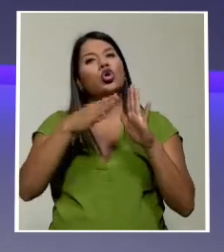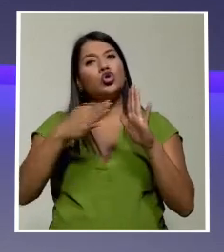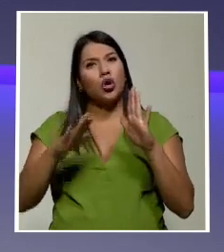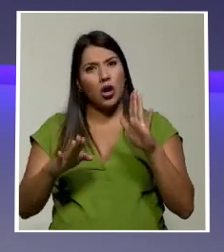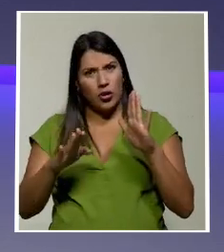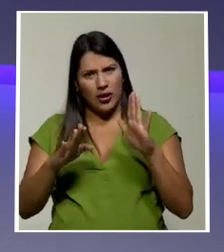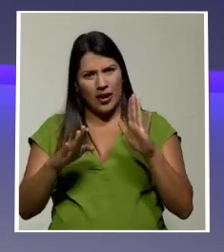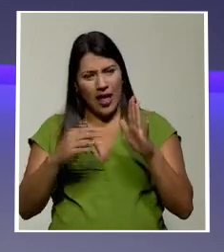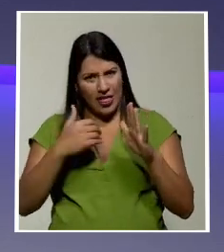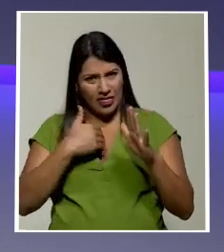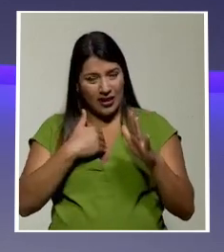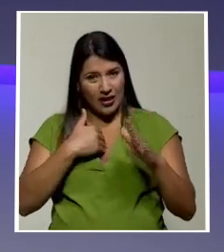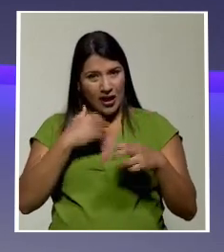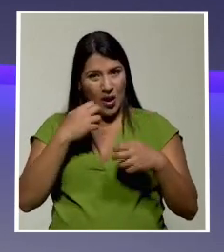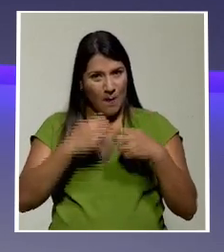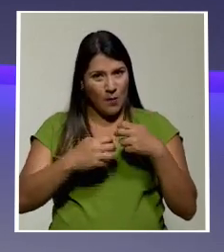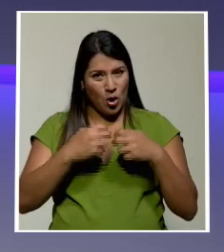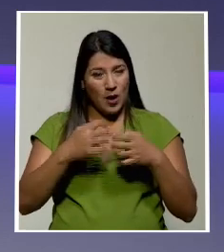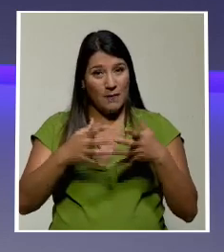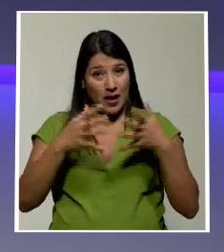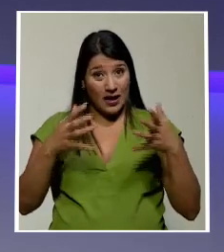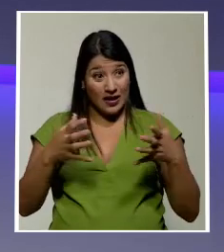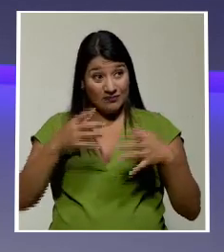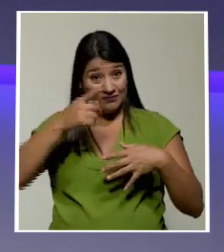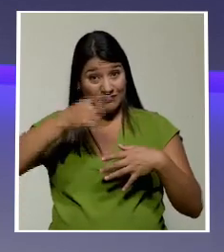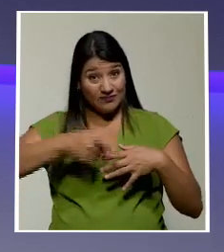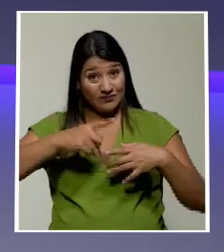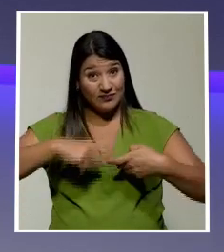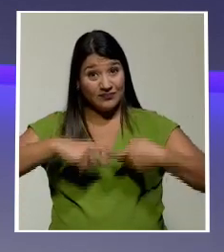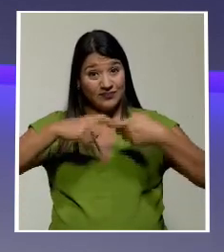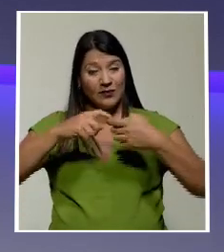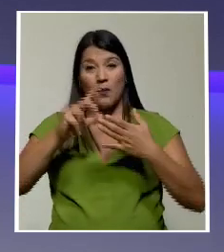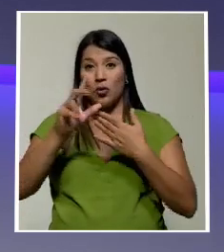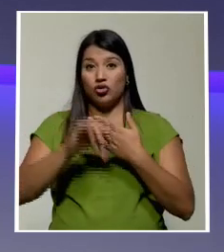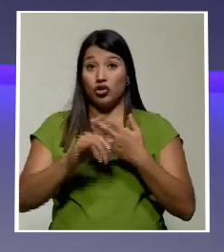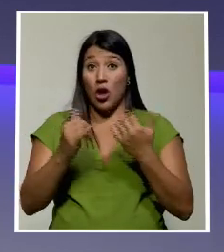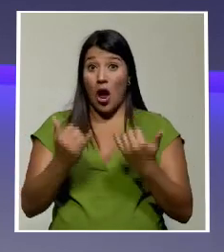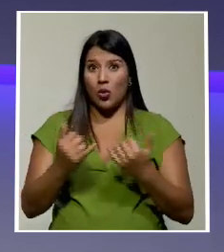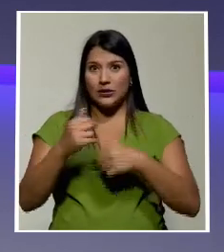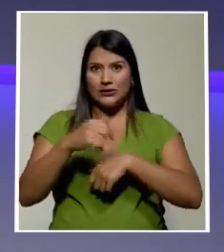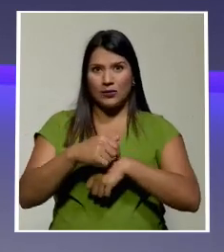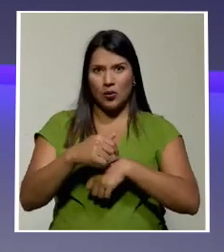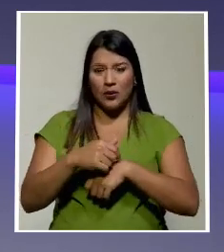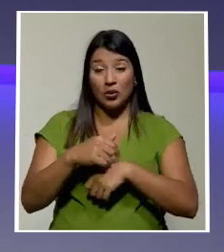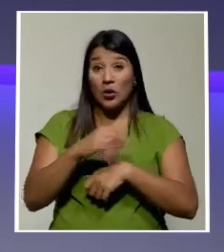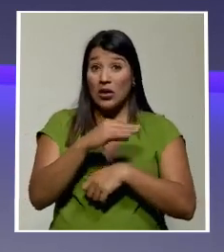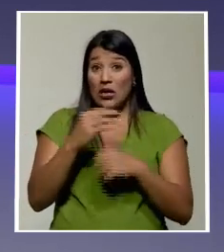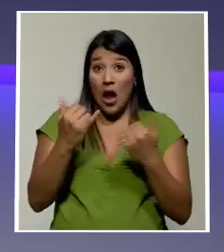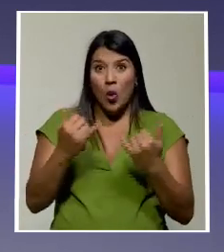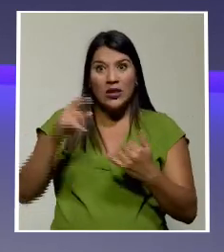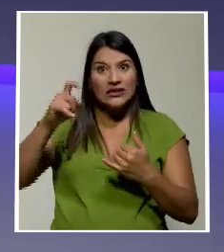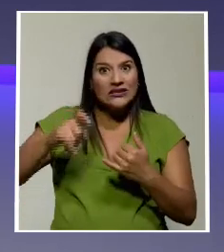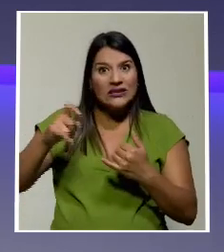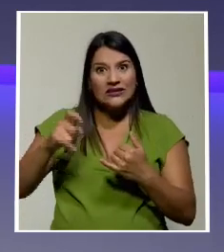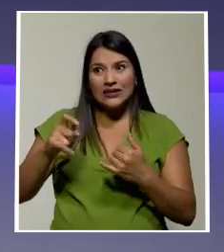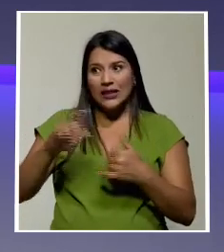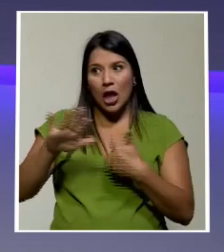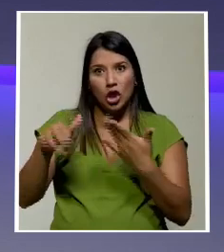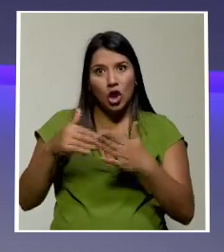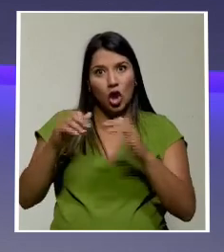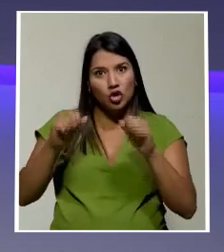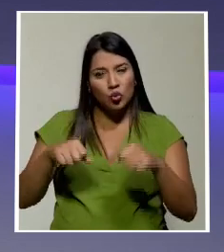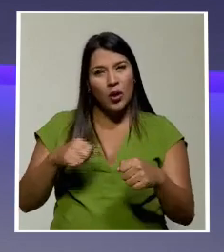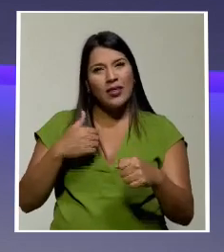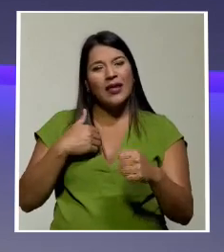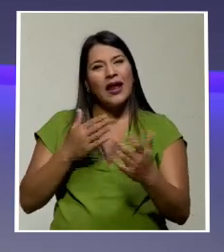fuerte polémica, tiene paralizado el proyecto en un momento en donde urge conectar a los muchachos. ¿Cuál es el rol